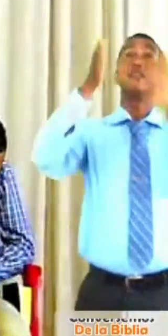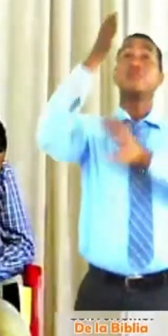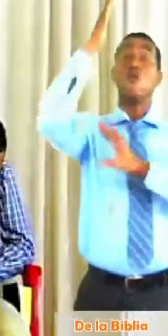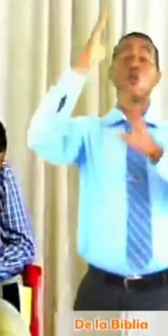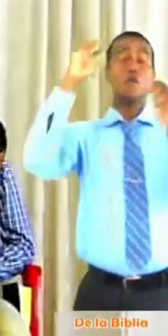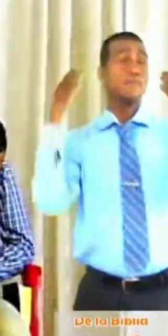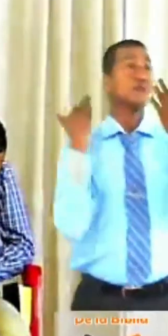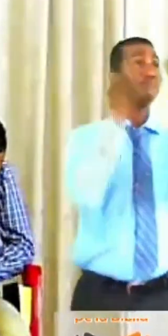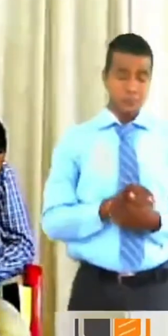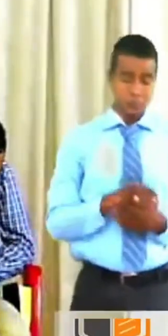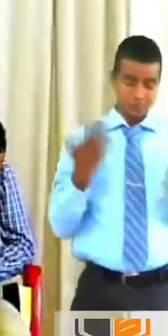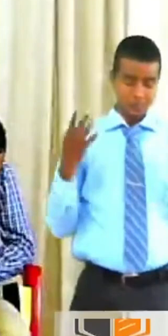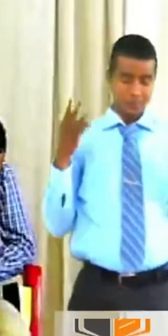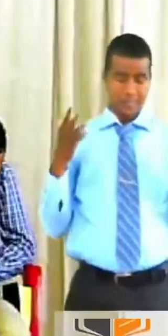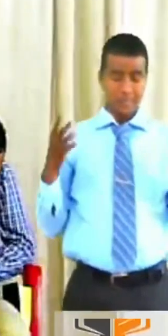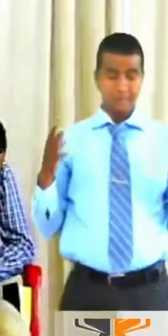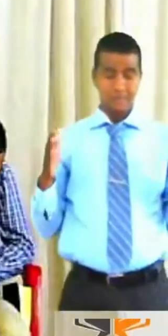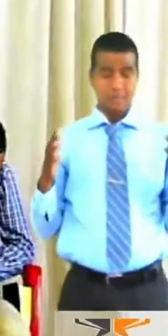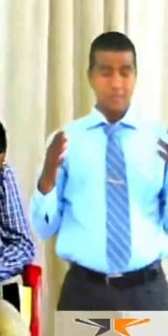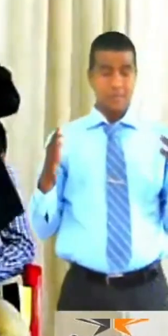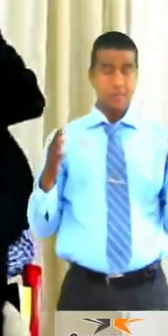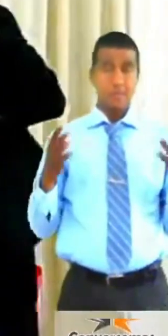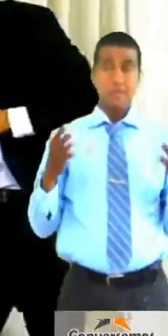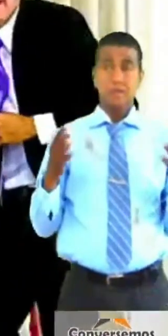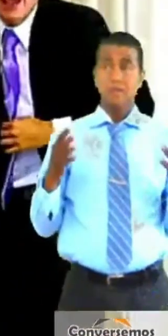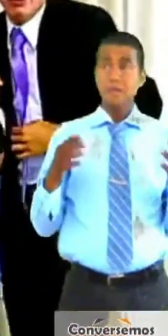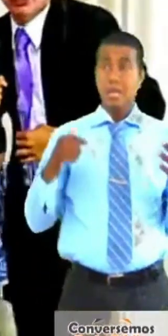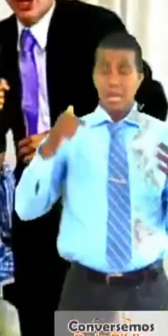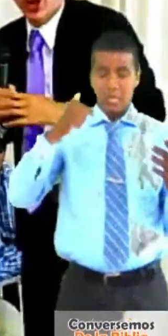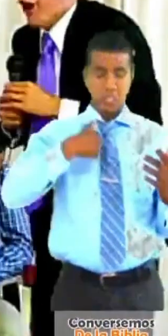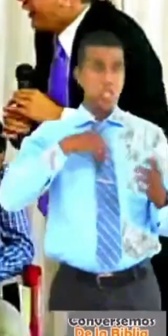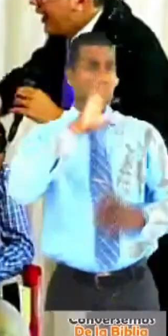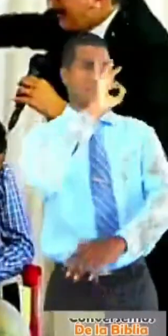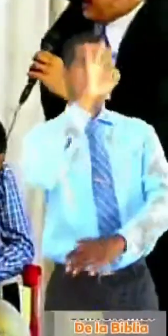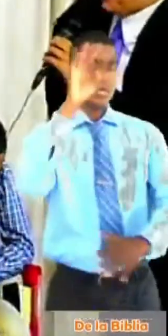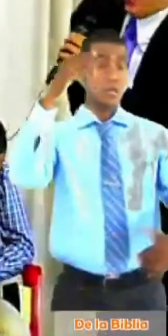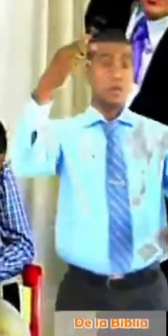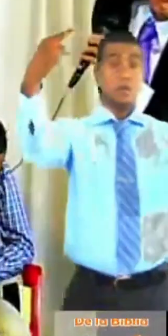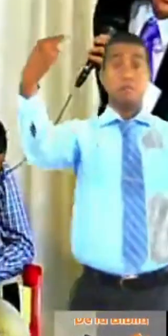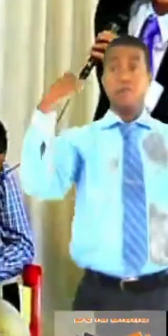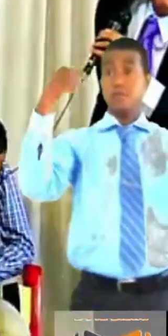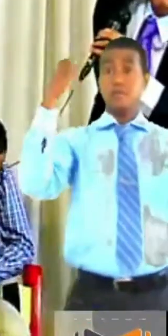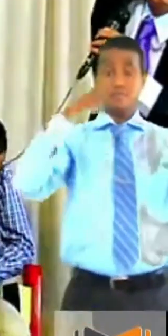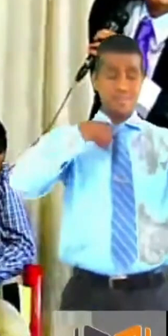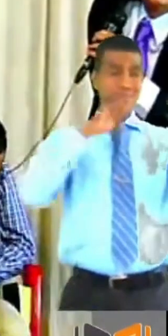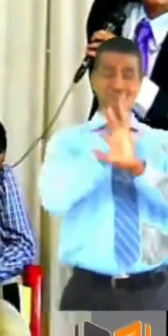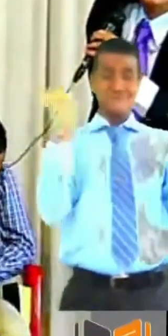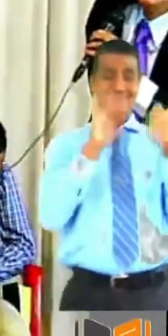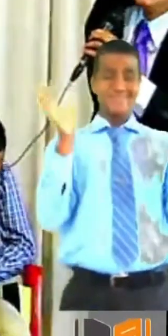que cambien con Dios. Cuando se abra este telón, que no nos vean a nosotros, que vean la imagen de